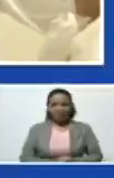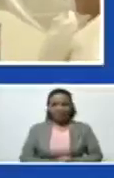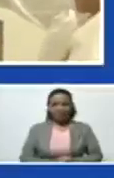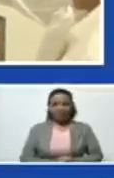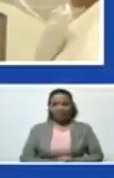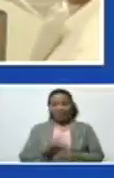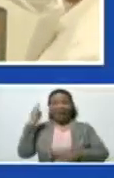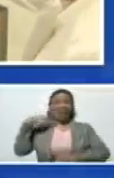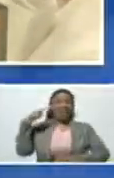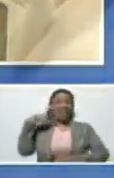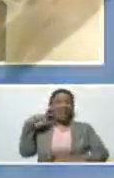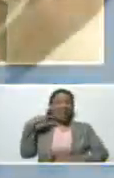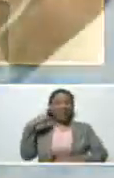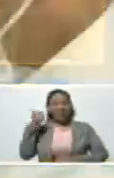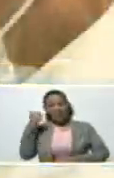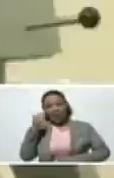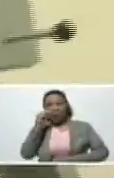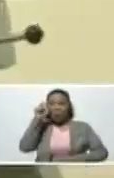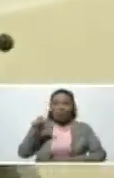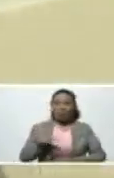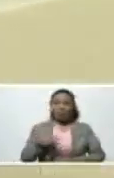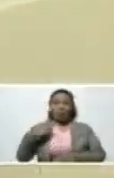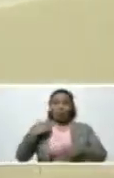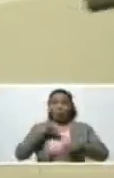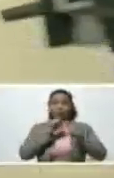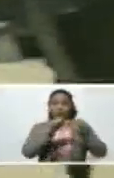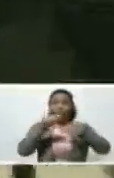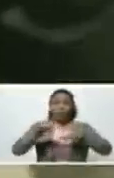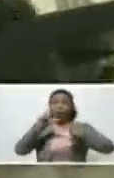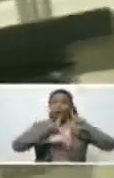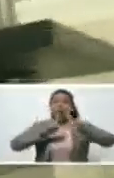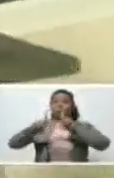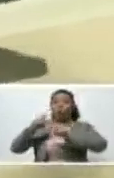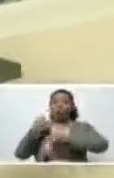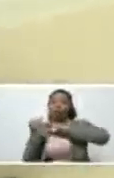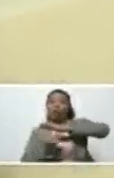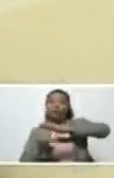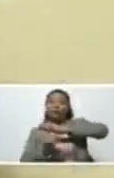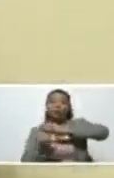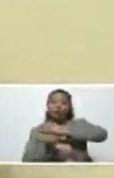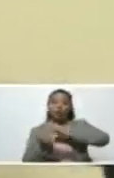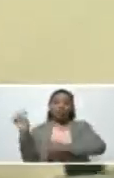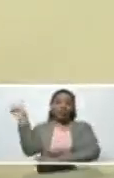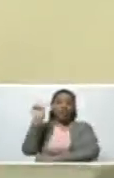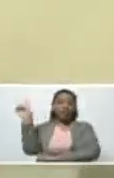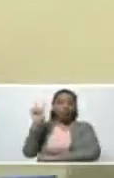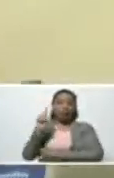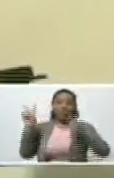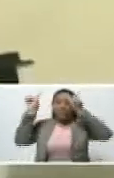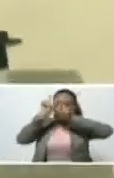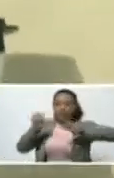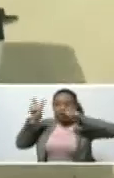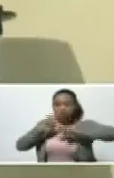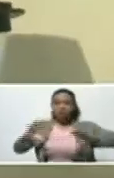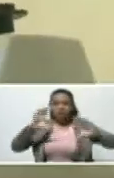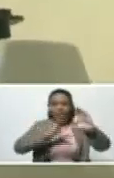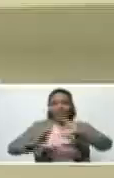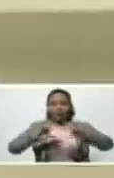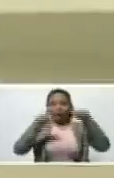El negro Cardier. Bueno, seguimos por aquí en los laboratorios del Instituto Venezolano de Investigaciones Científicas